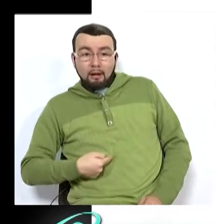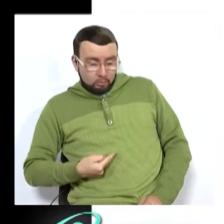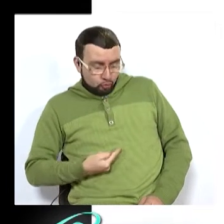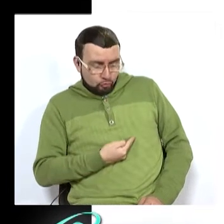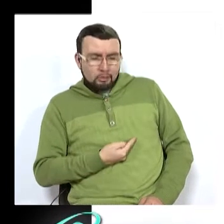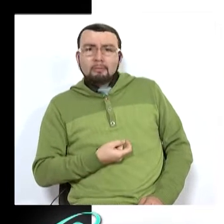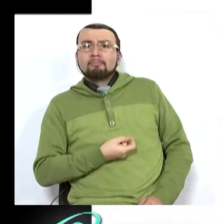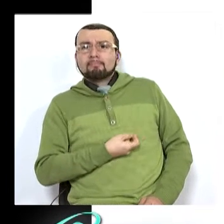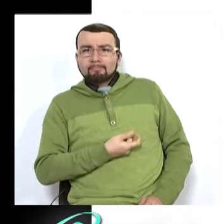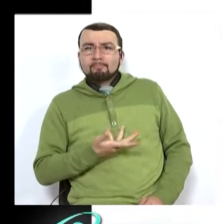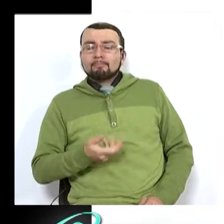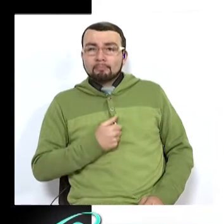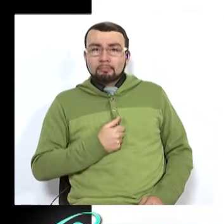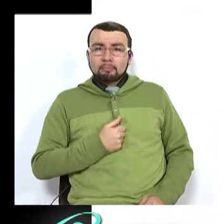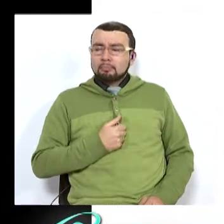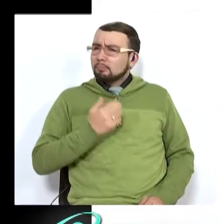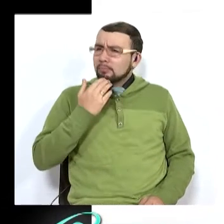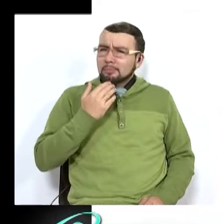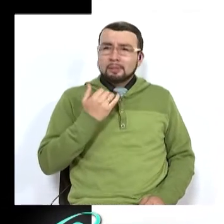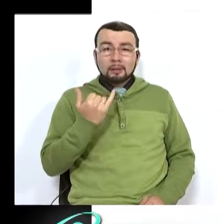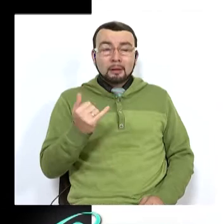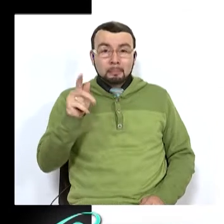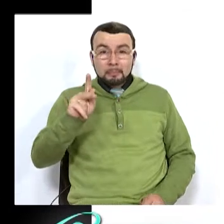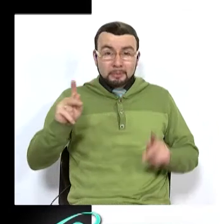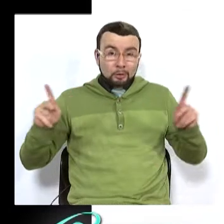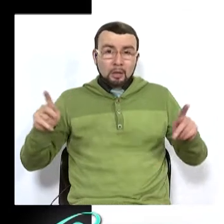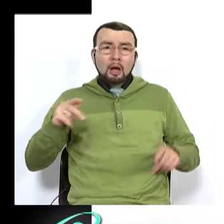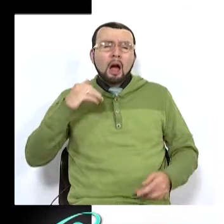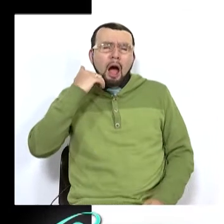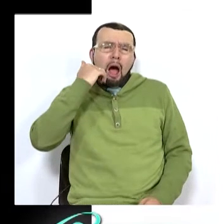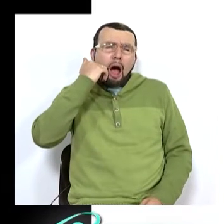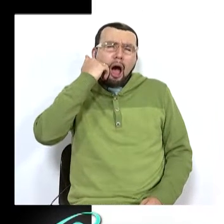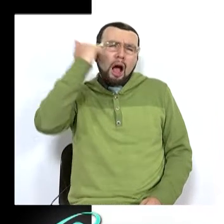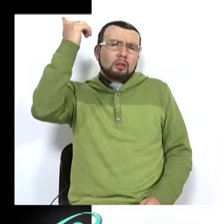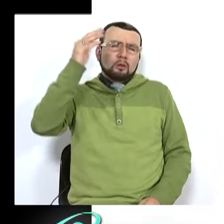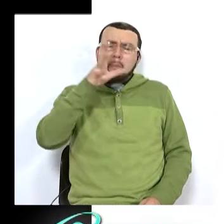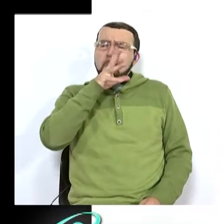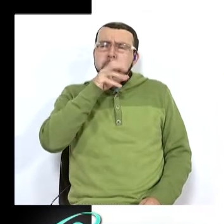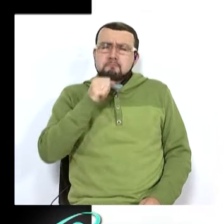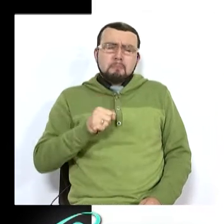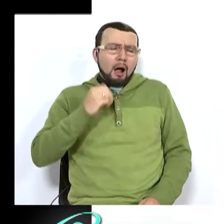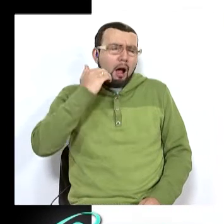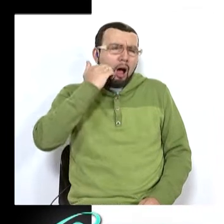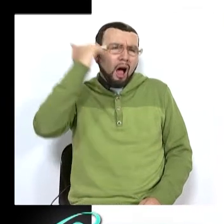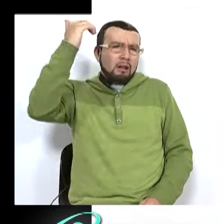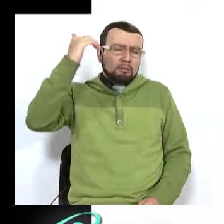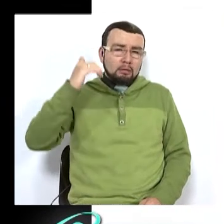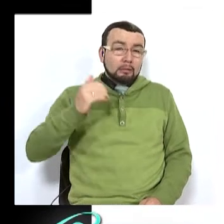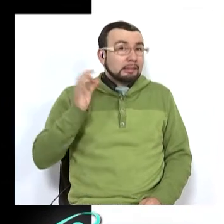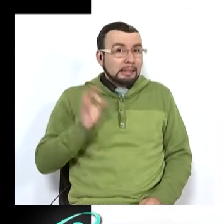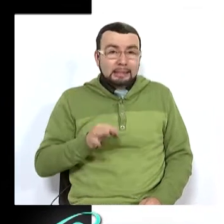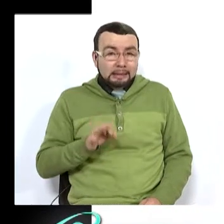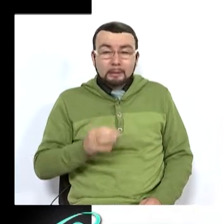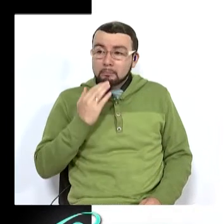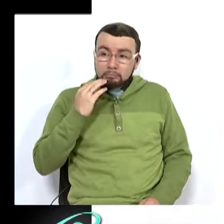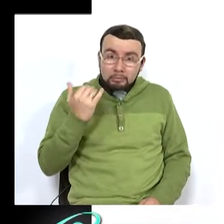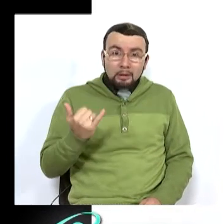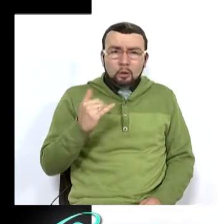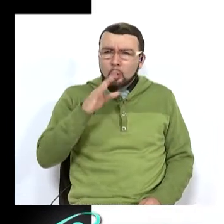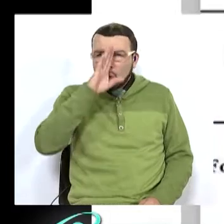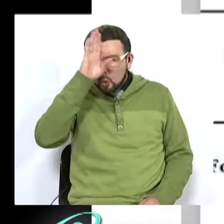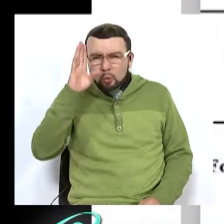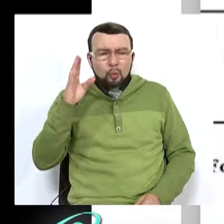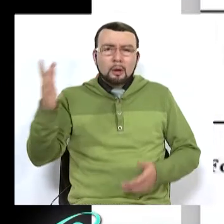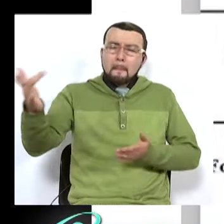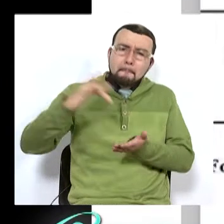base del corazón. En personas mayores de edad, en abuelos o en abuelas, siempre. Y lo veía uno de rutina en